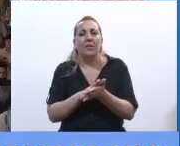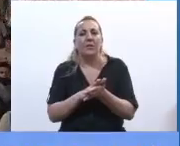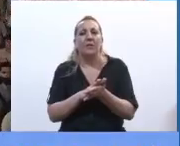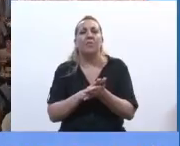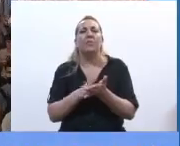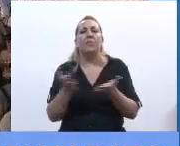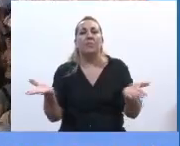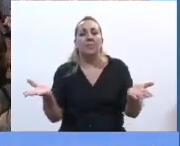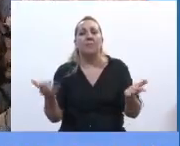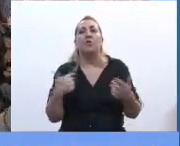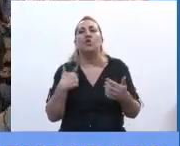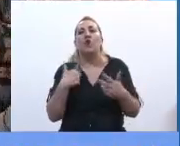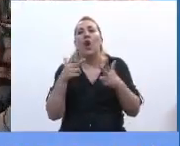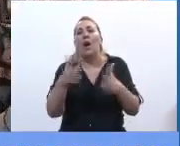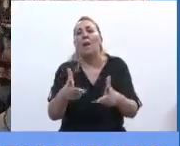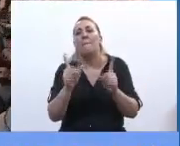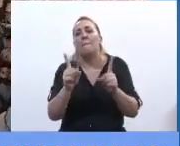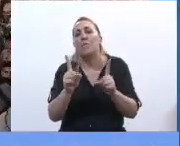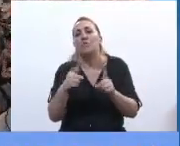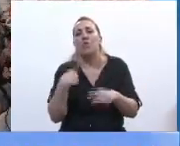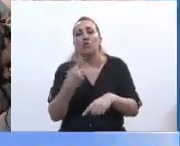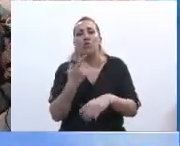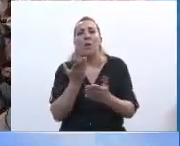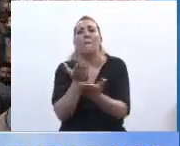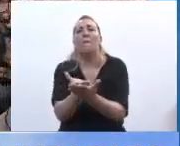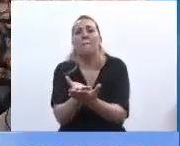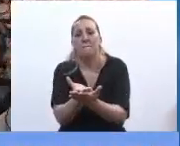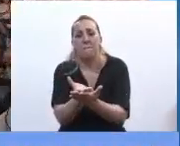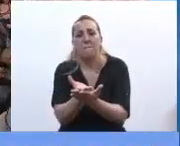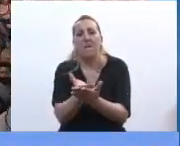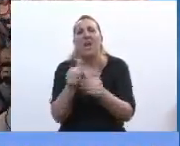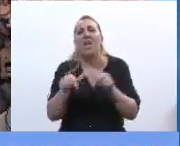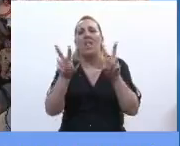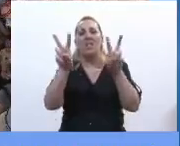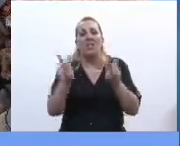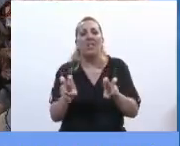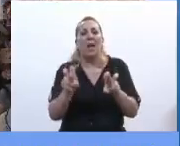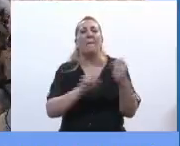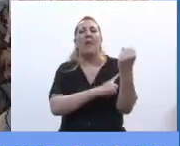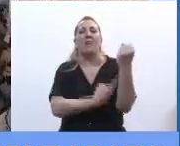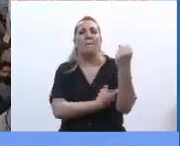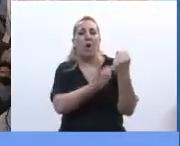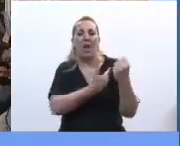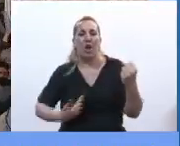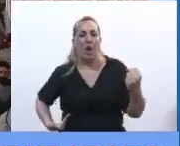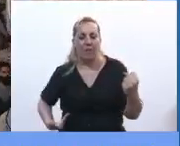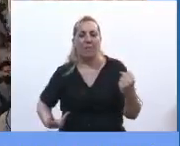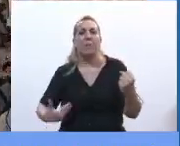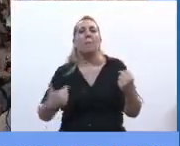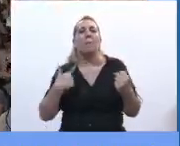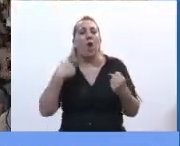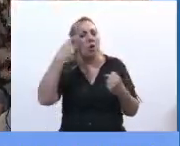con lo cual adelanto lo que nosotros hemos solicitado esto es obviamente un tema del poder ejecutivo en la reglamentación pero confiamos